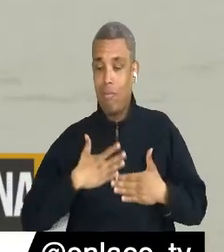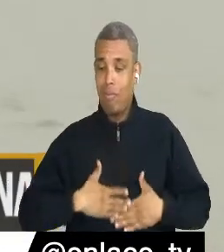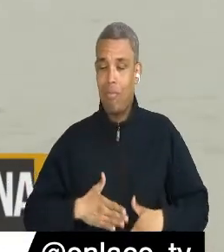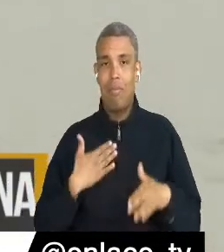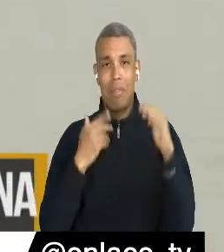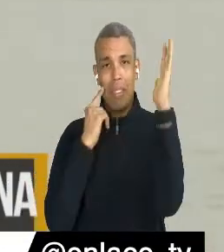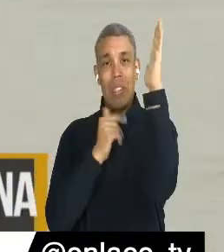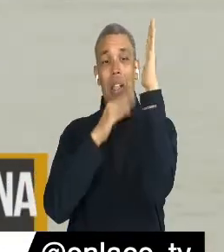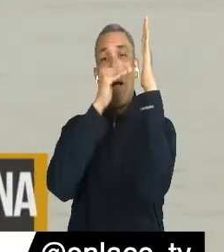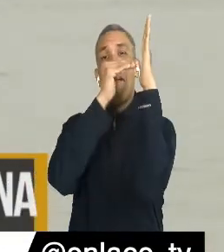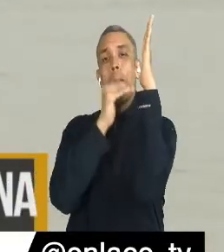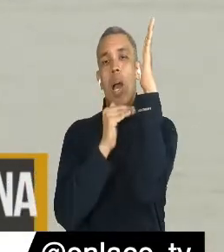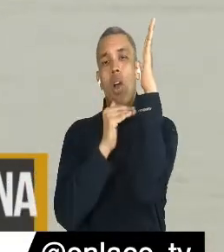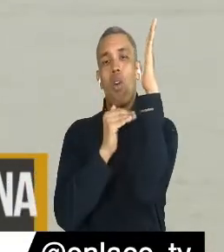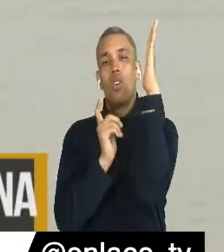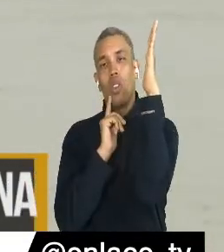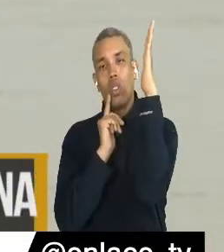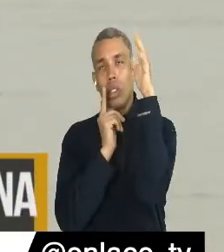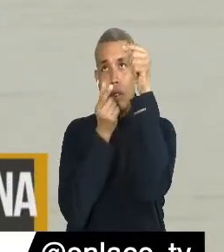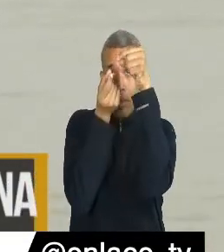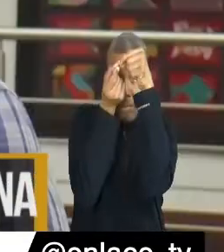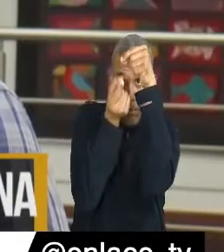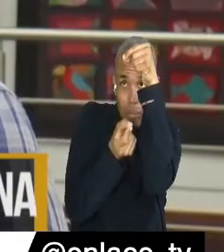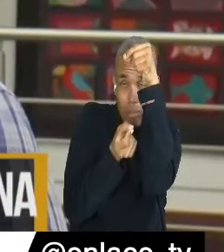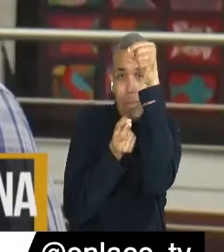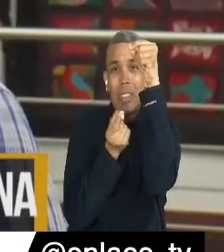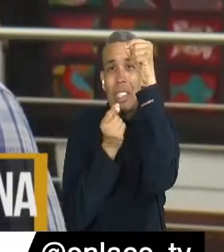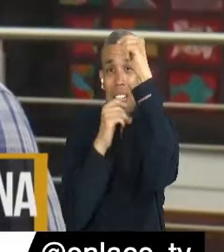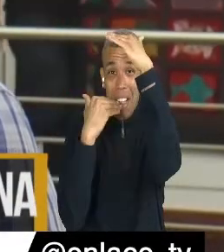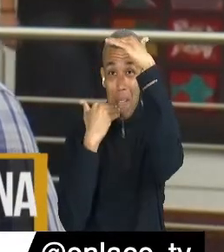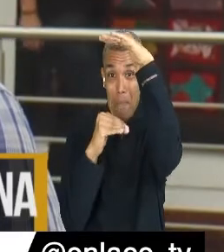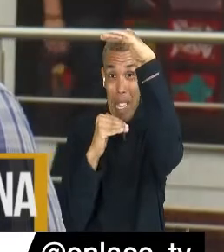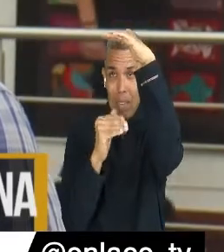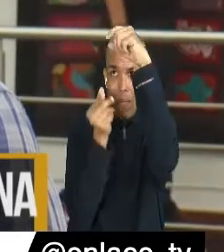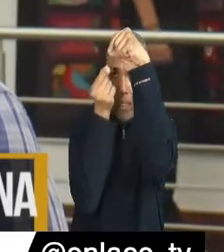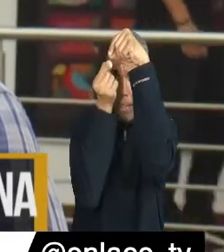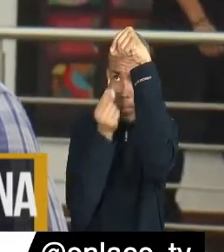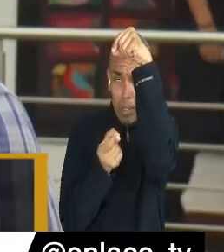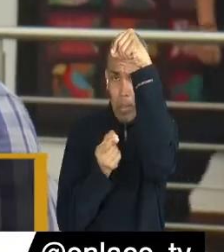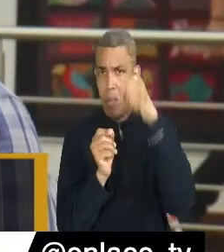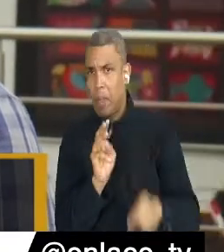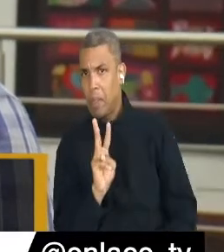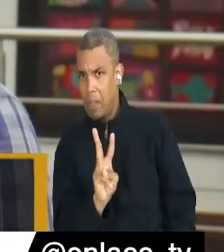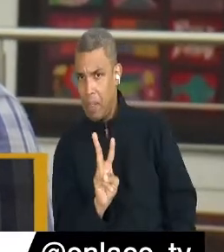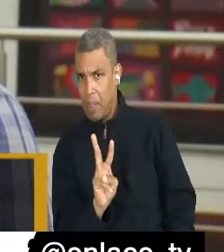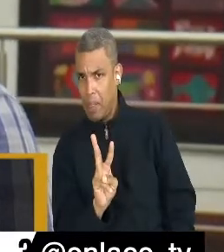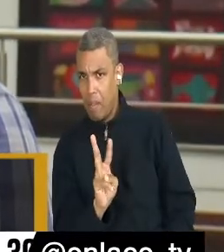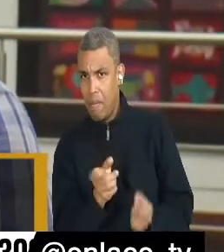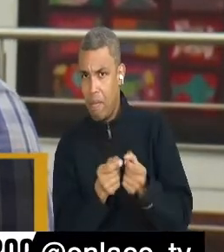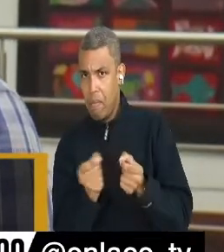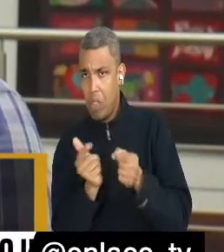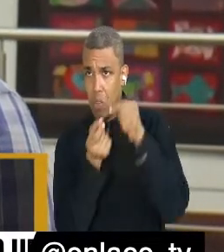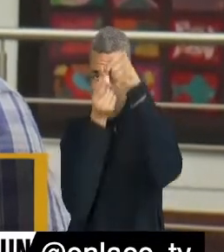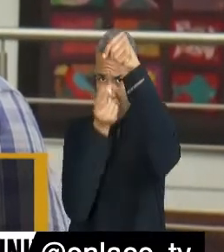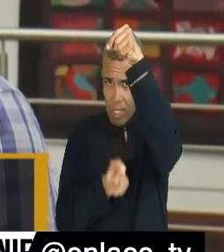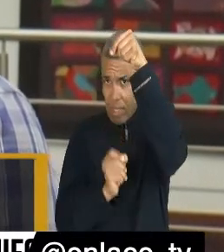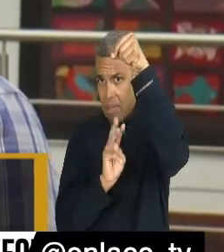porque un metro y medio por debajo de la cota de inundación quiere decir que no vamos a tener afectación en ningún lado.